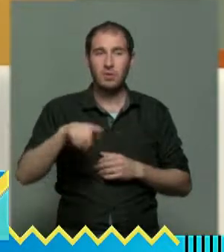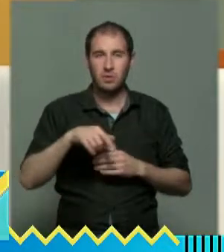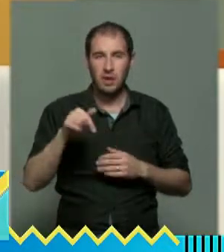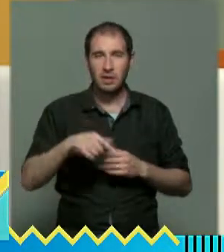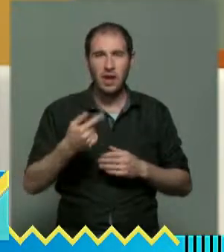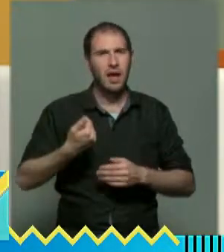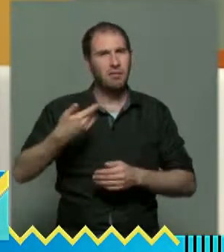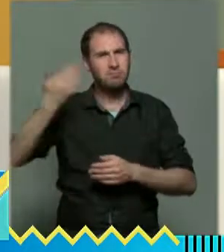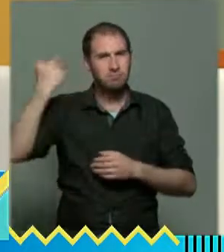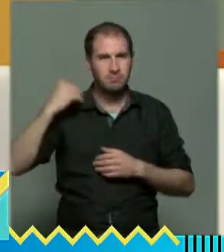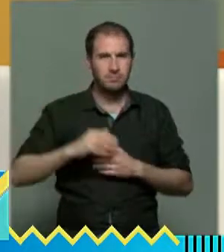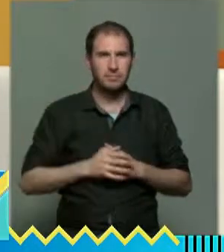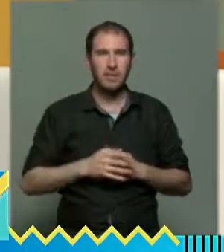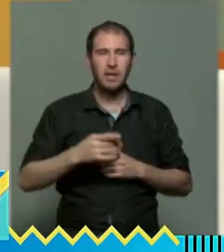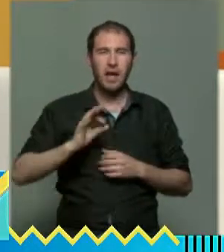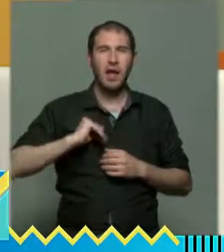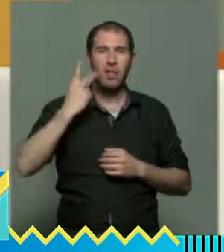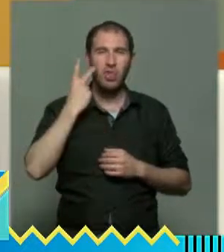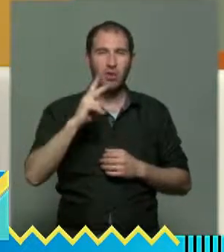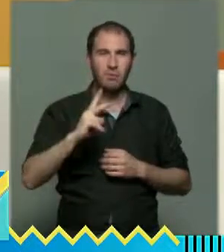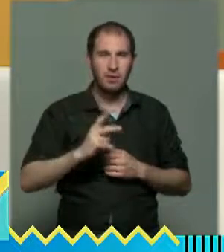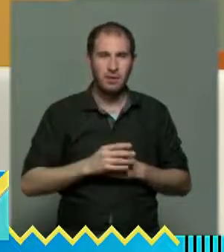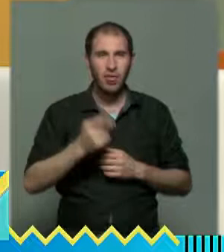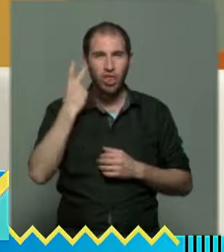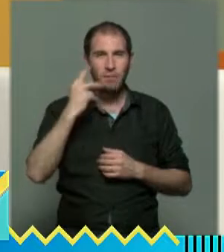para atrás, el